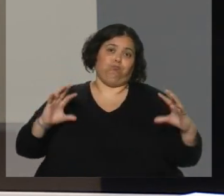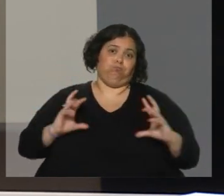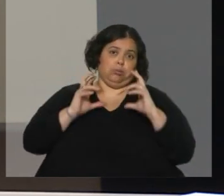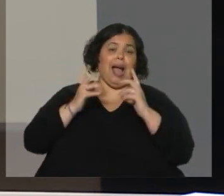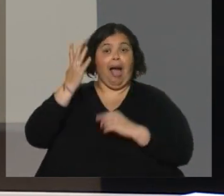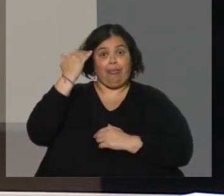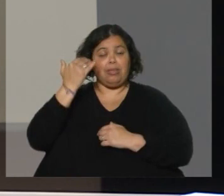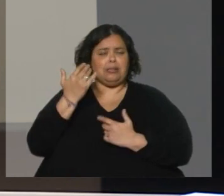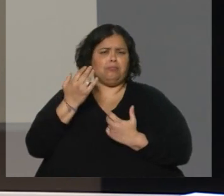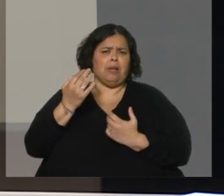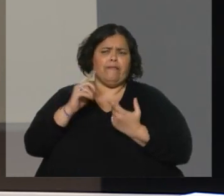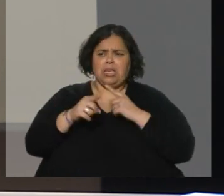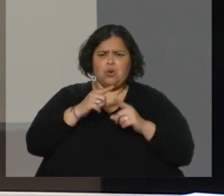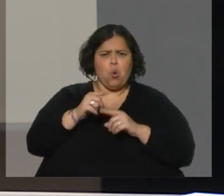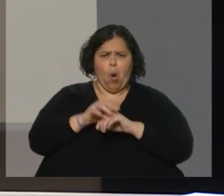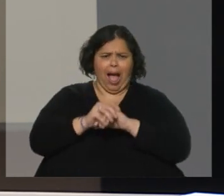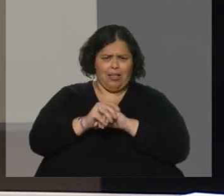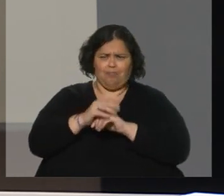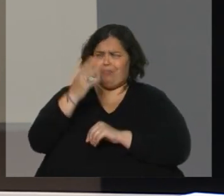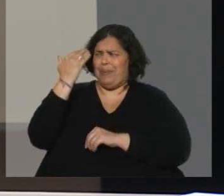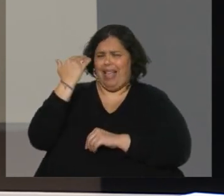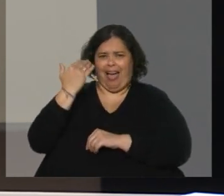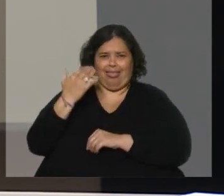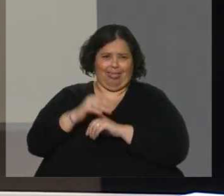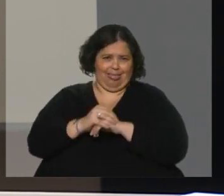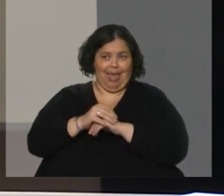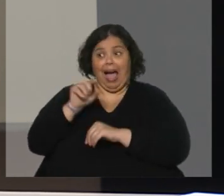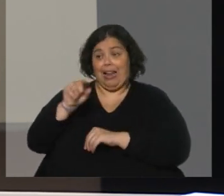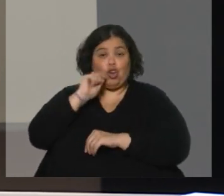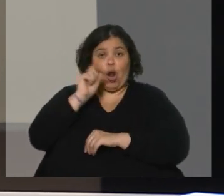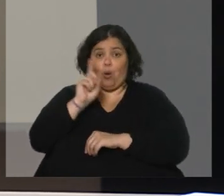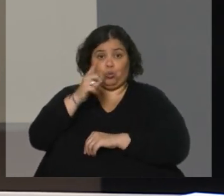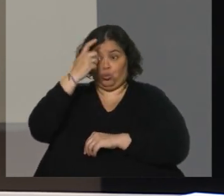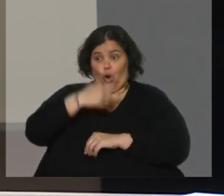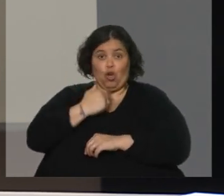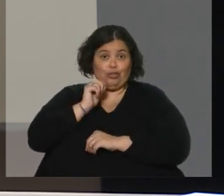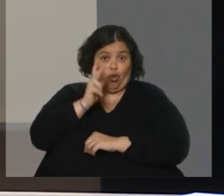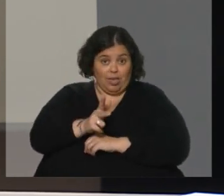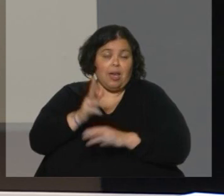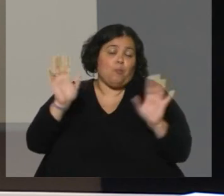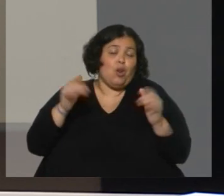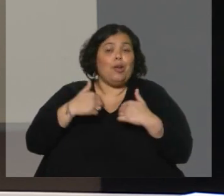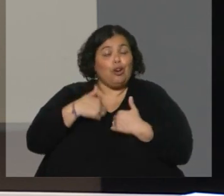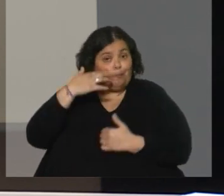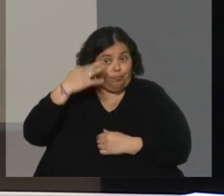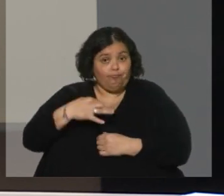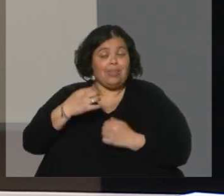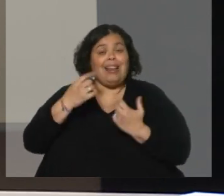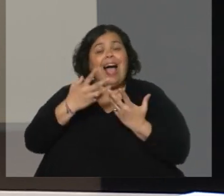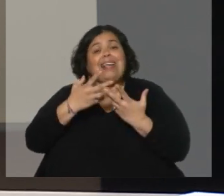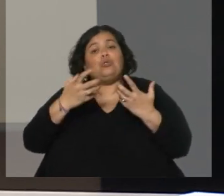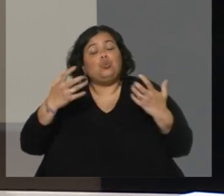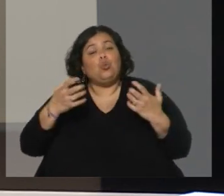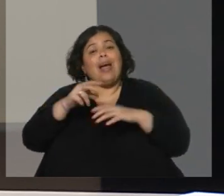un vínculo de muchos años y una amistad a él no le gustó mi comentario pero es lo que yo creo la estructura de la fiscalía general de la nación